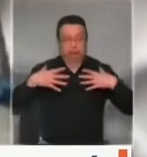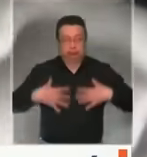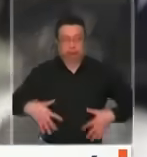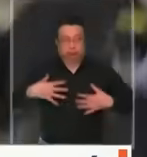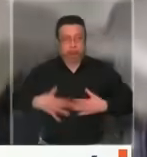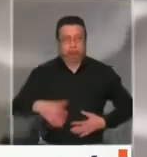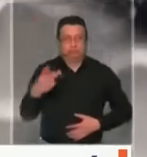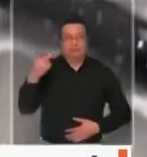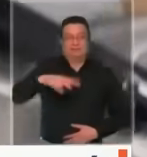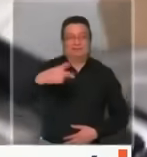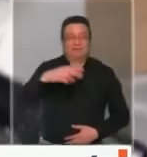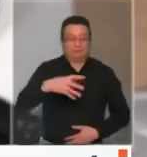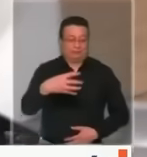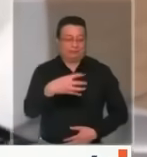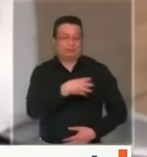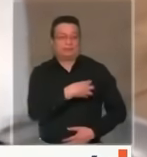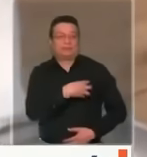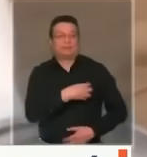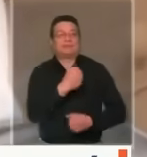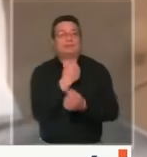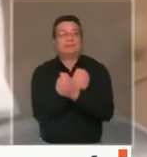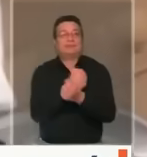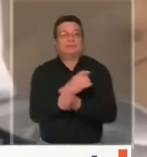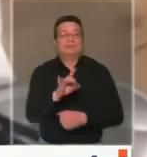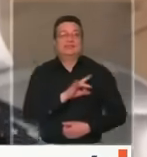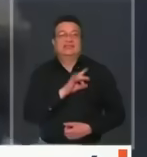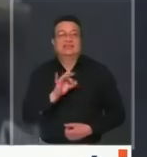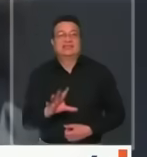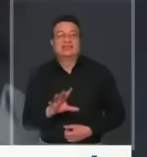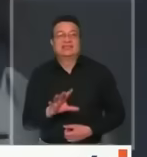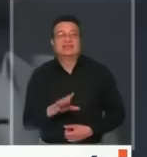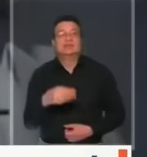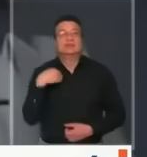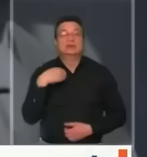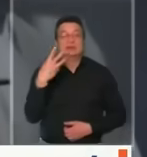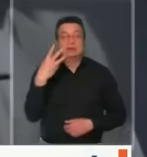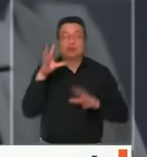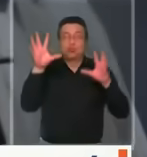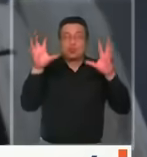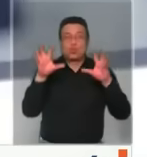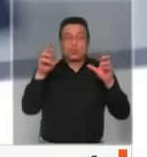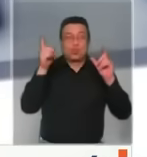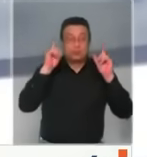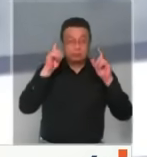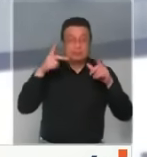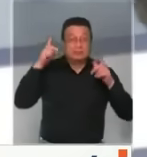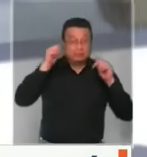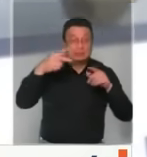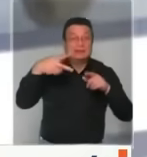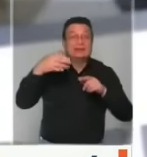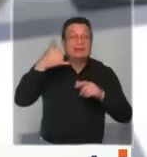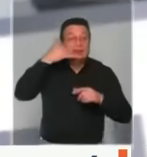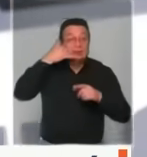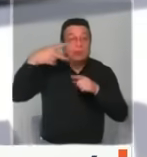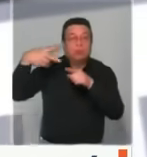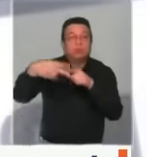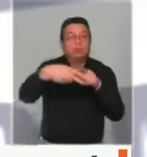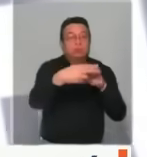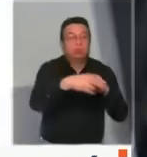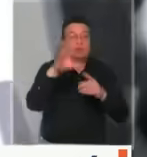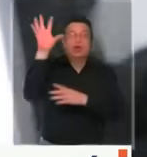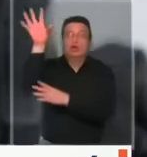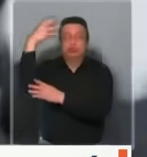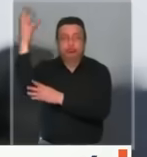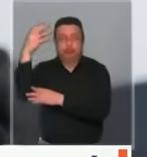elementos con el escudo de Carabineros de Chile, 3 captadores de señales, 3 inhibidores de señal, 5 balizas para